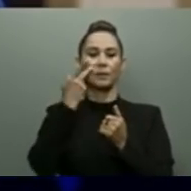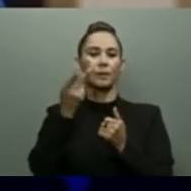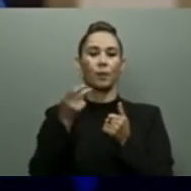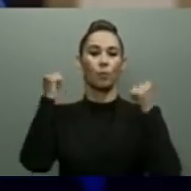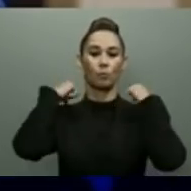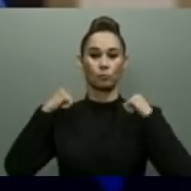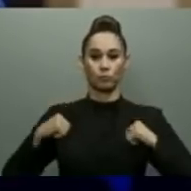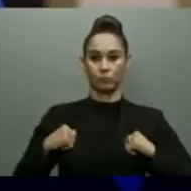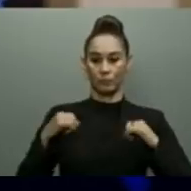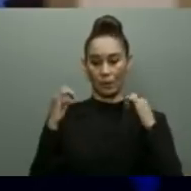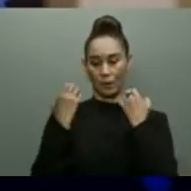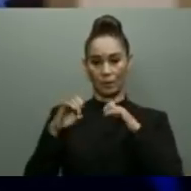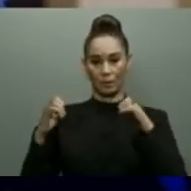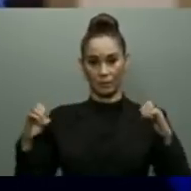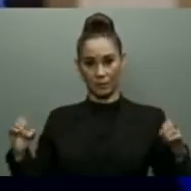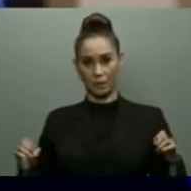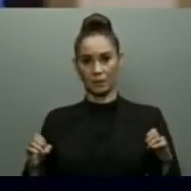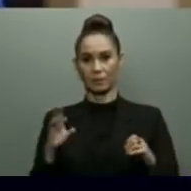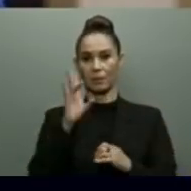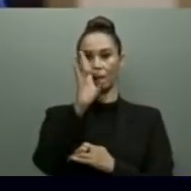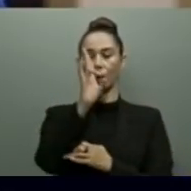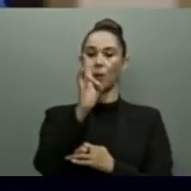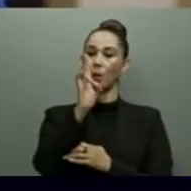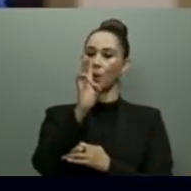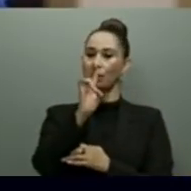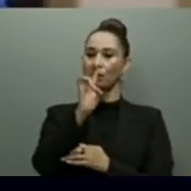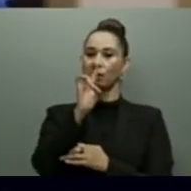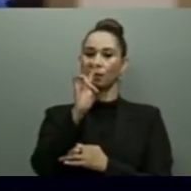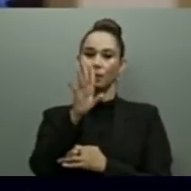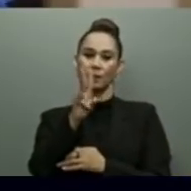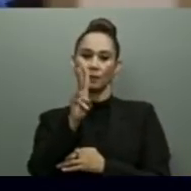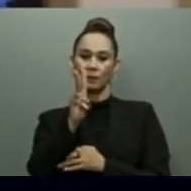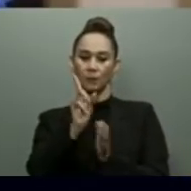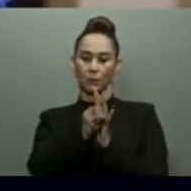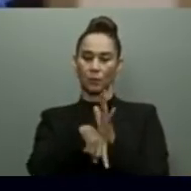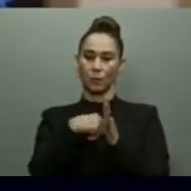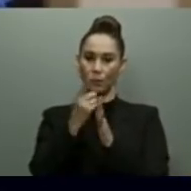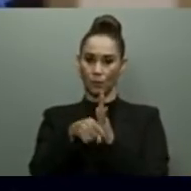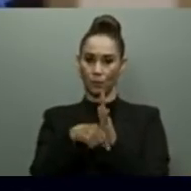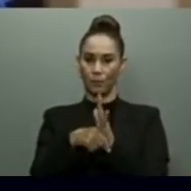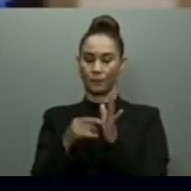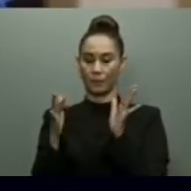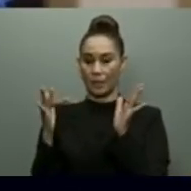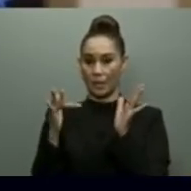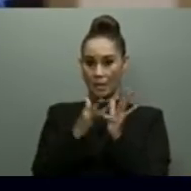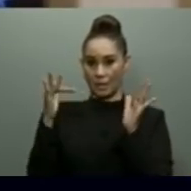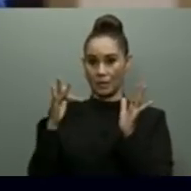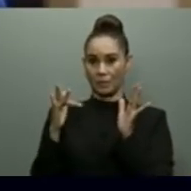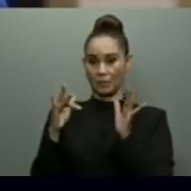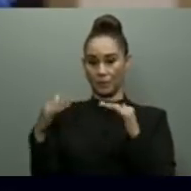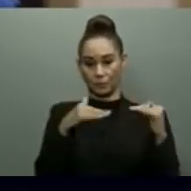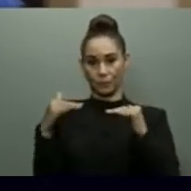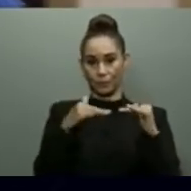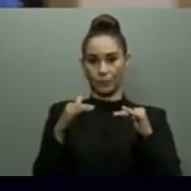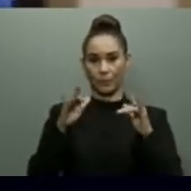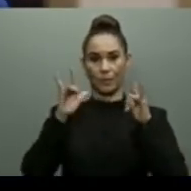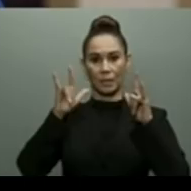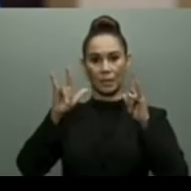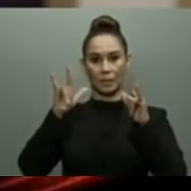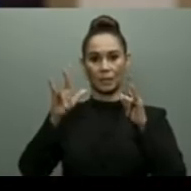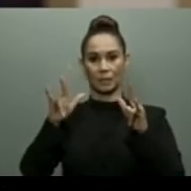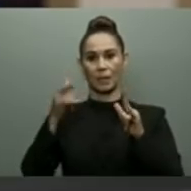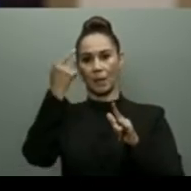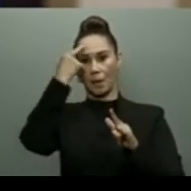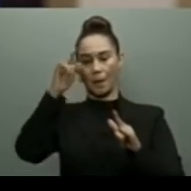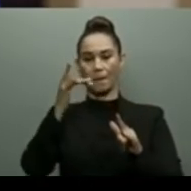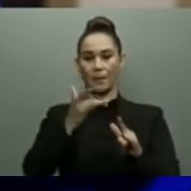emergencia o mochila de las 72 horas. El epicentro de este terremoto será en Santiago. Sin embargo, se sentirá en todo